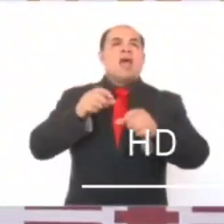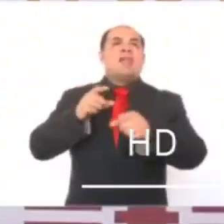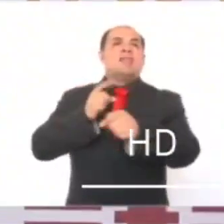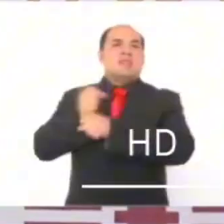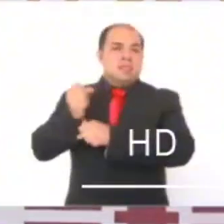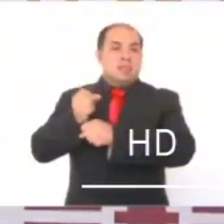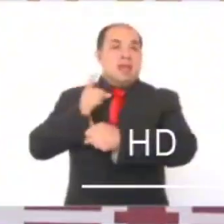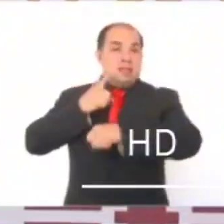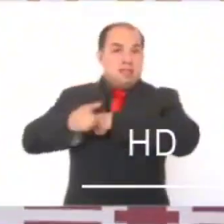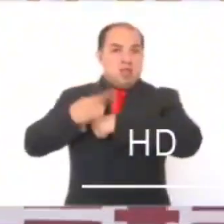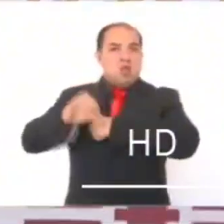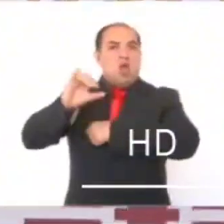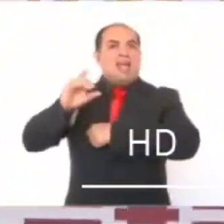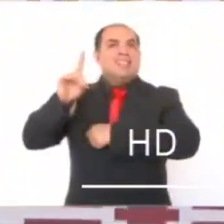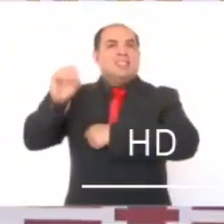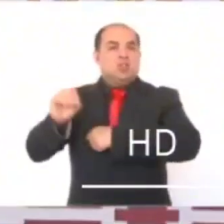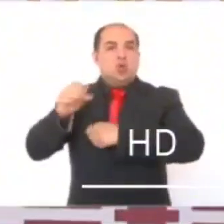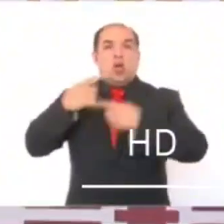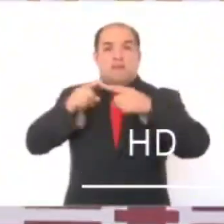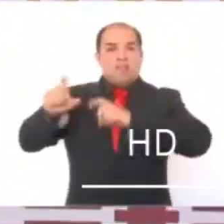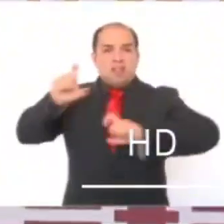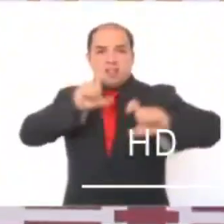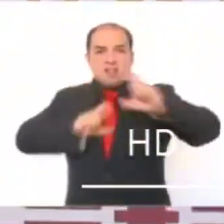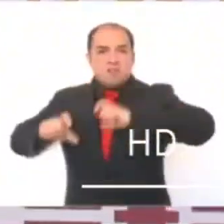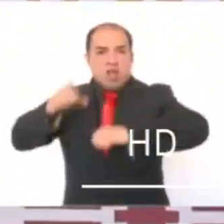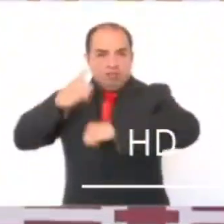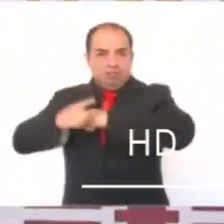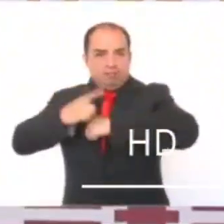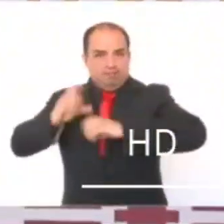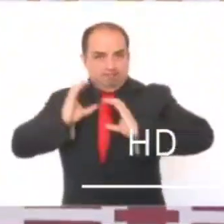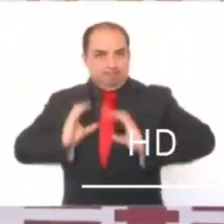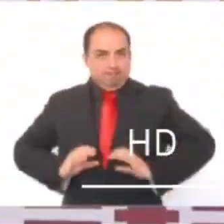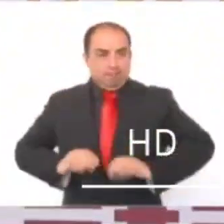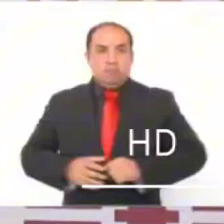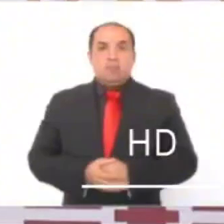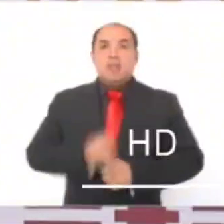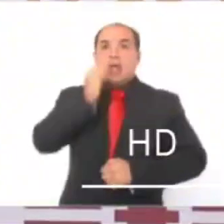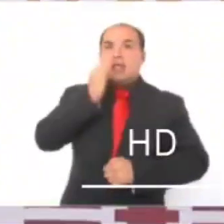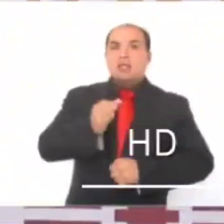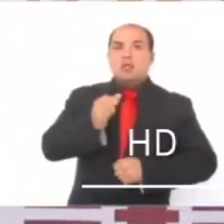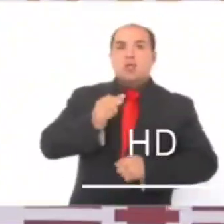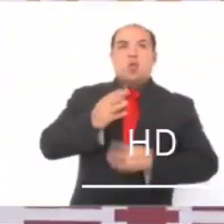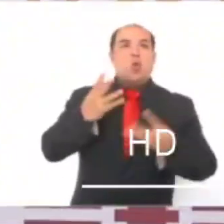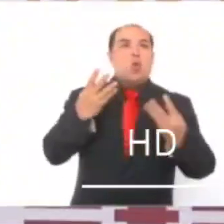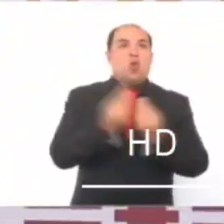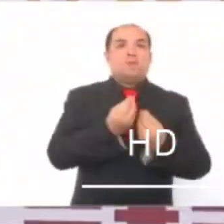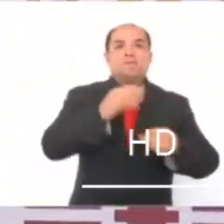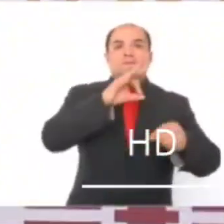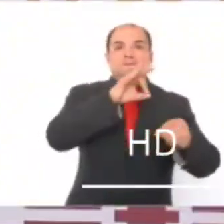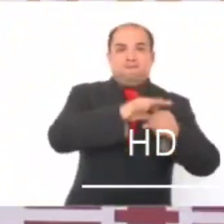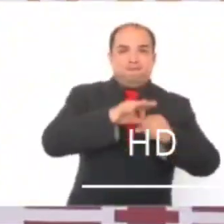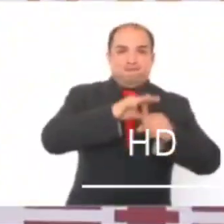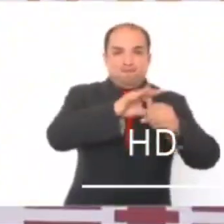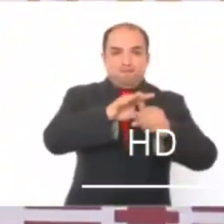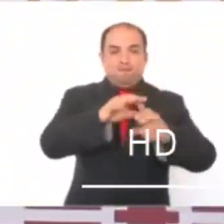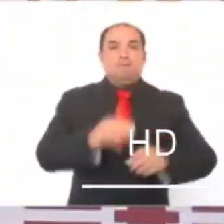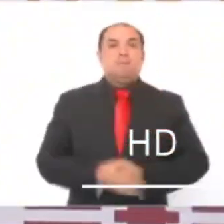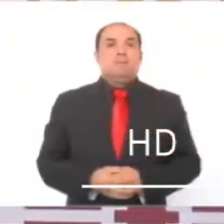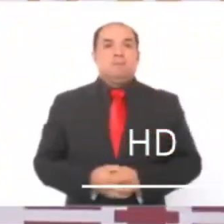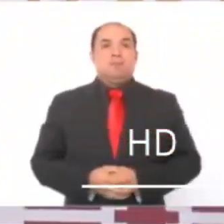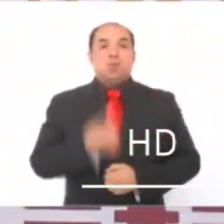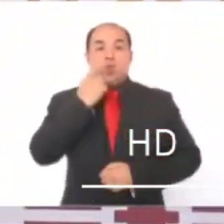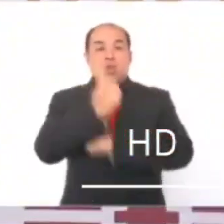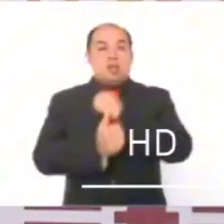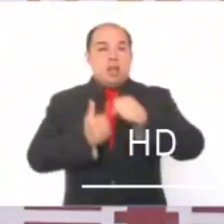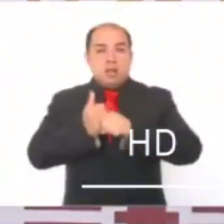otros agentes corrosivos. Por cierto, se aprobaron por unanimidad. Tras un año de